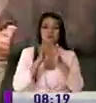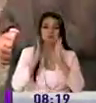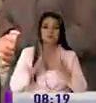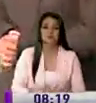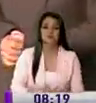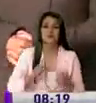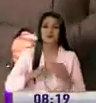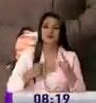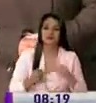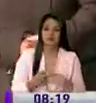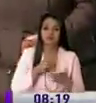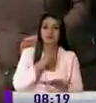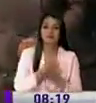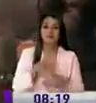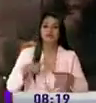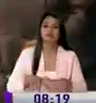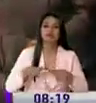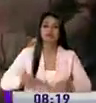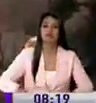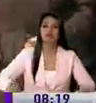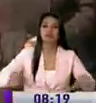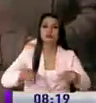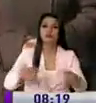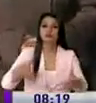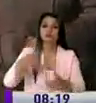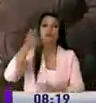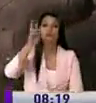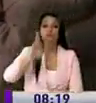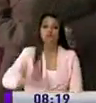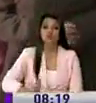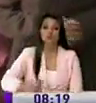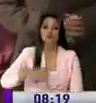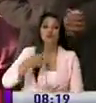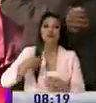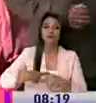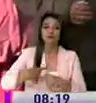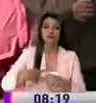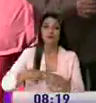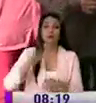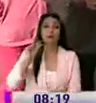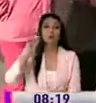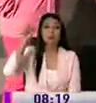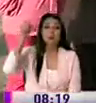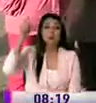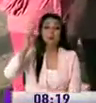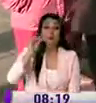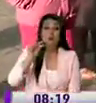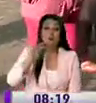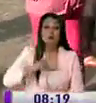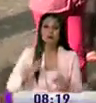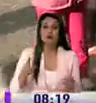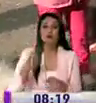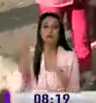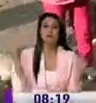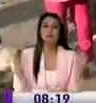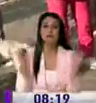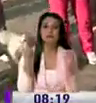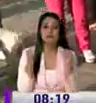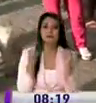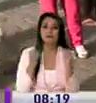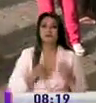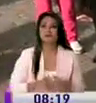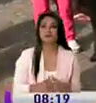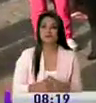televidentes, muy buenos días. Así es, nosotros nos encontramos aquí en el sur de la capital, un poco de sol, pero aún salga abrigado, amigo televidente. Y